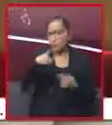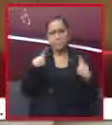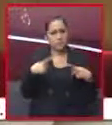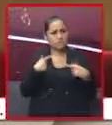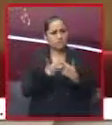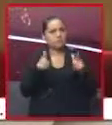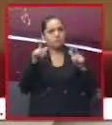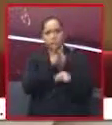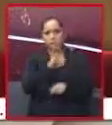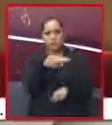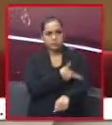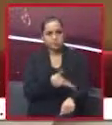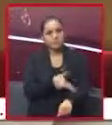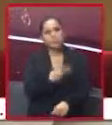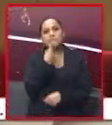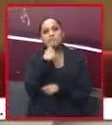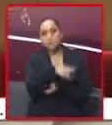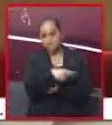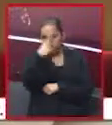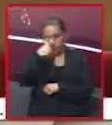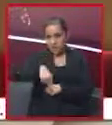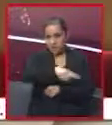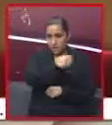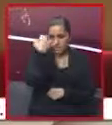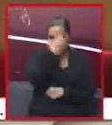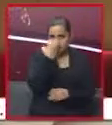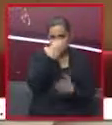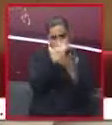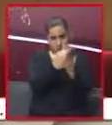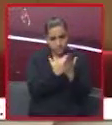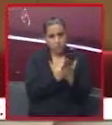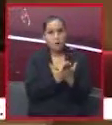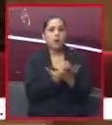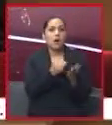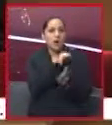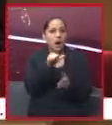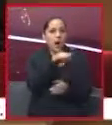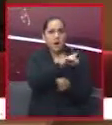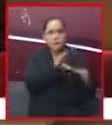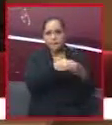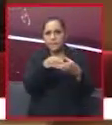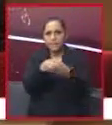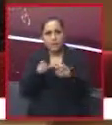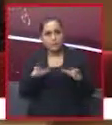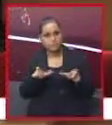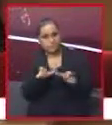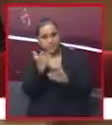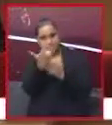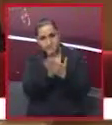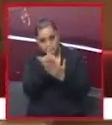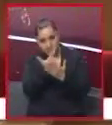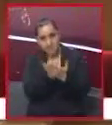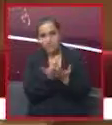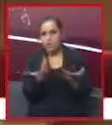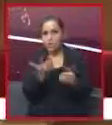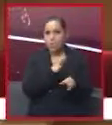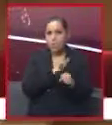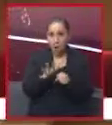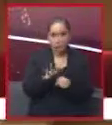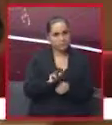que permitan revisar la gestión financiera de las entidades fiscalizadas, que de hecho son prácticamente todas